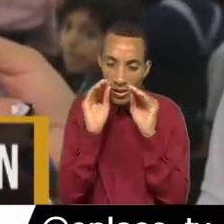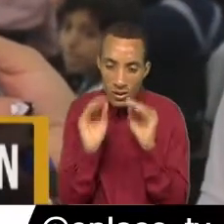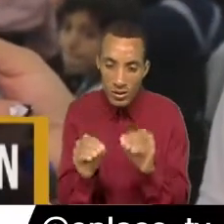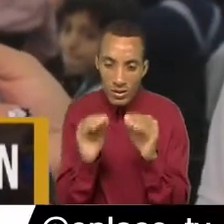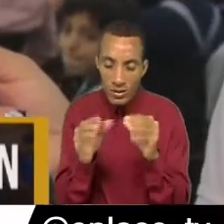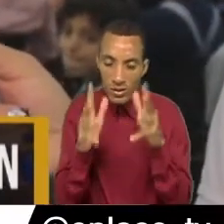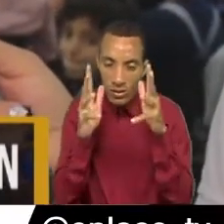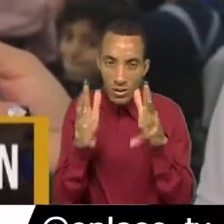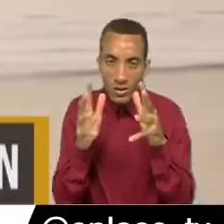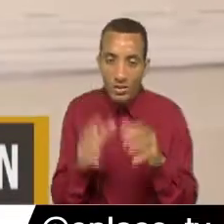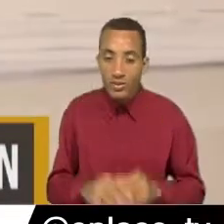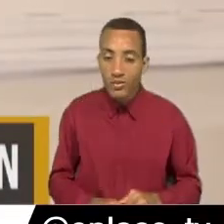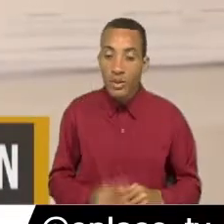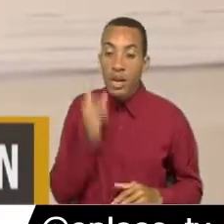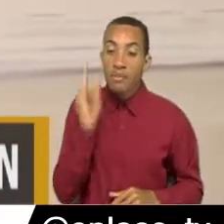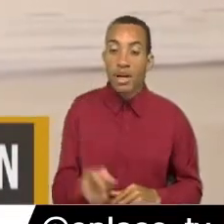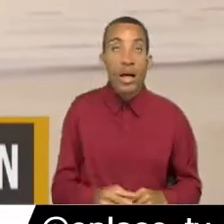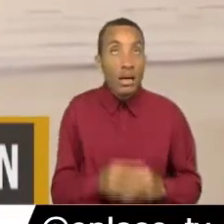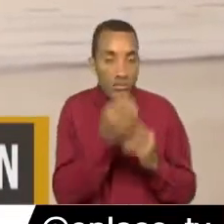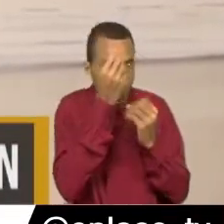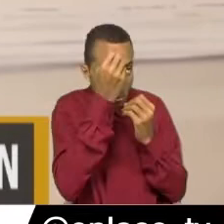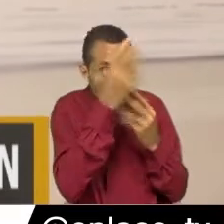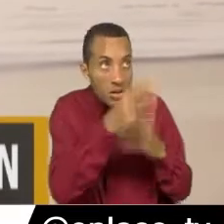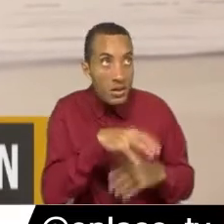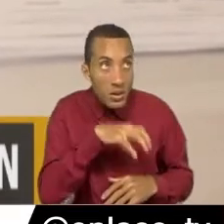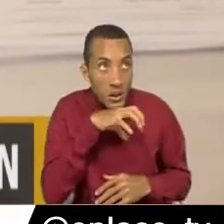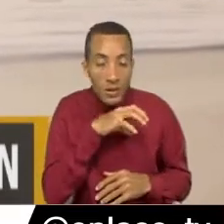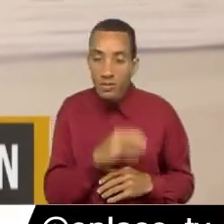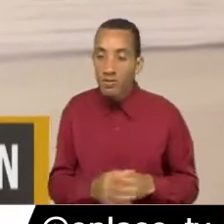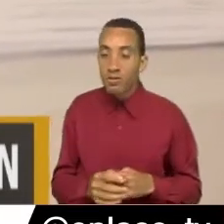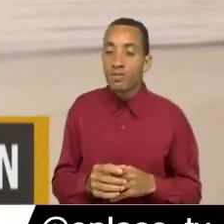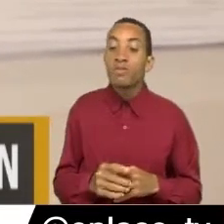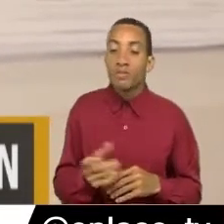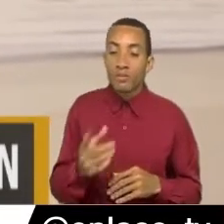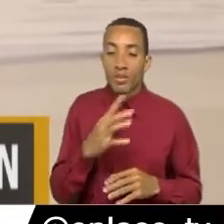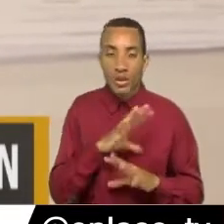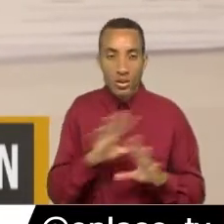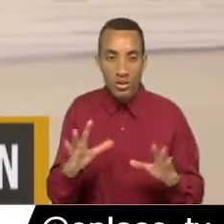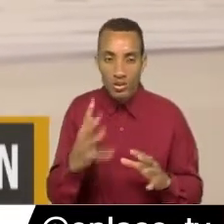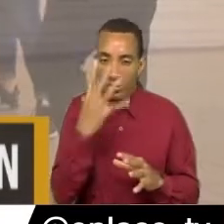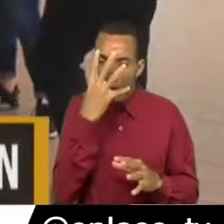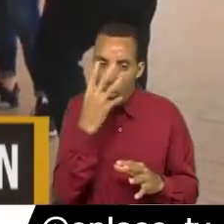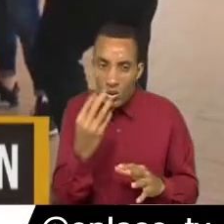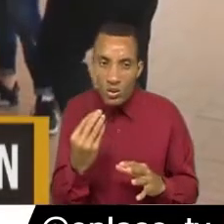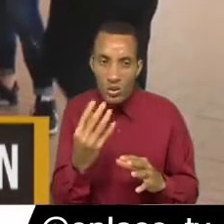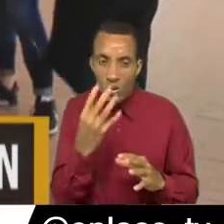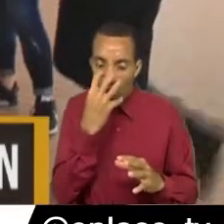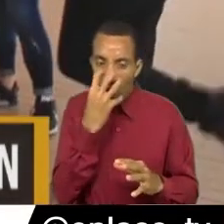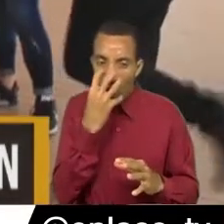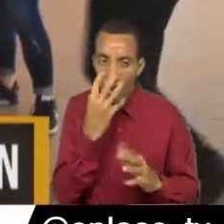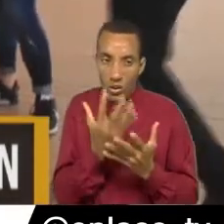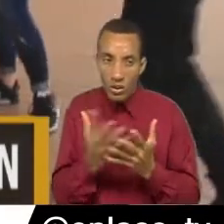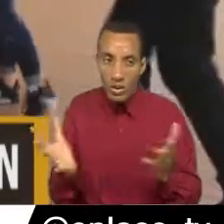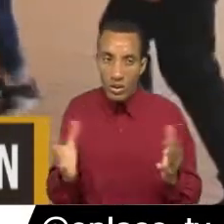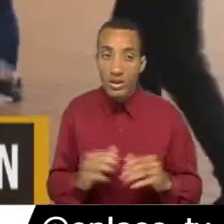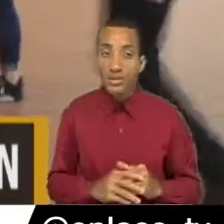enseñándole a obedecer y sobre todo enseñándole a aportar los elementos de seguridad. Recordemos que no podemos